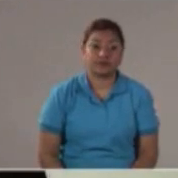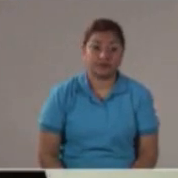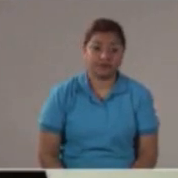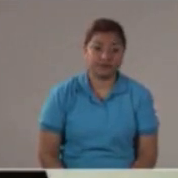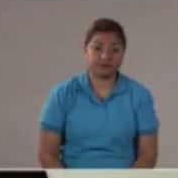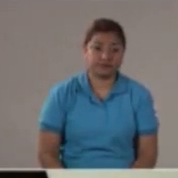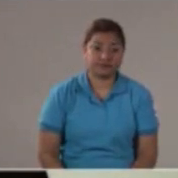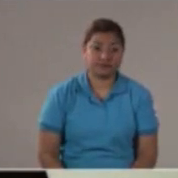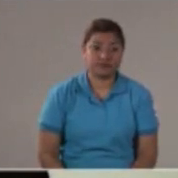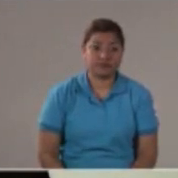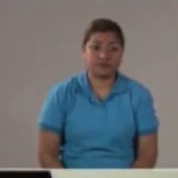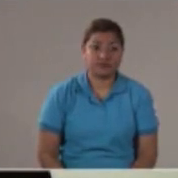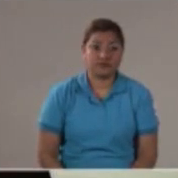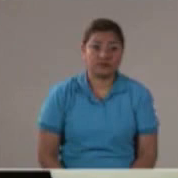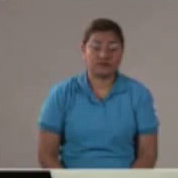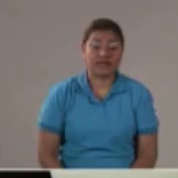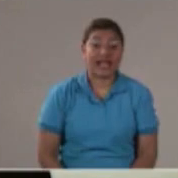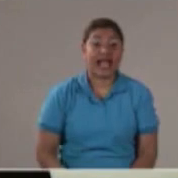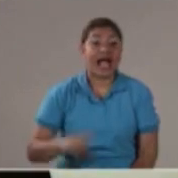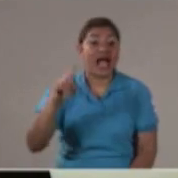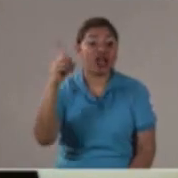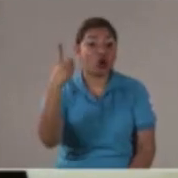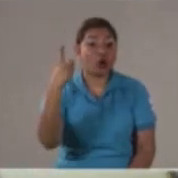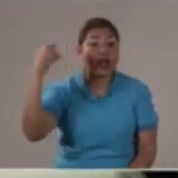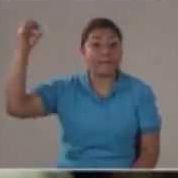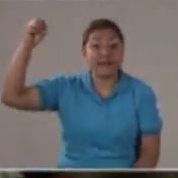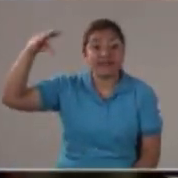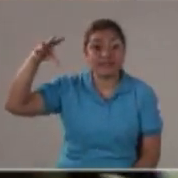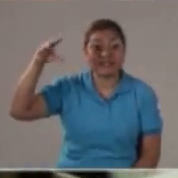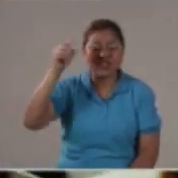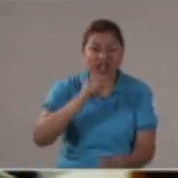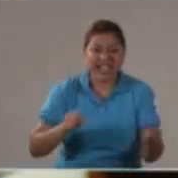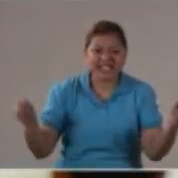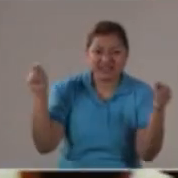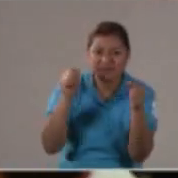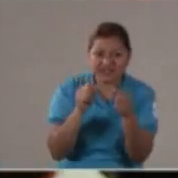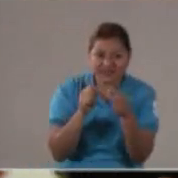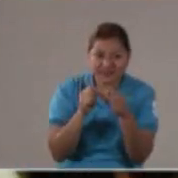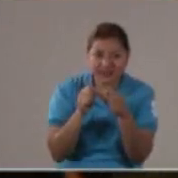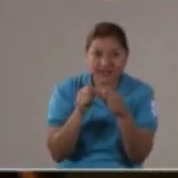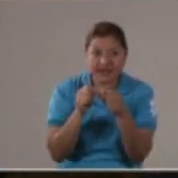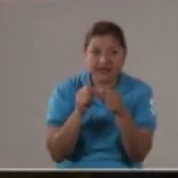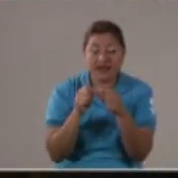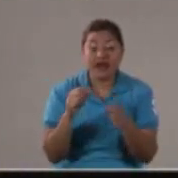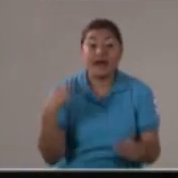él. Pero está siendo más específico. Entonces una bendición no debe ser inespecífica.